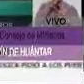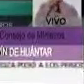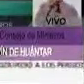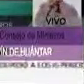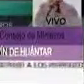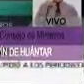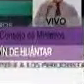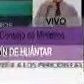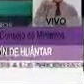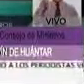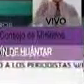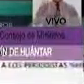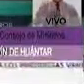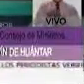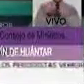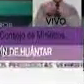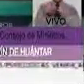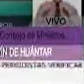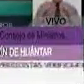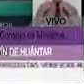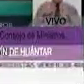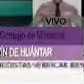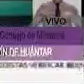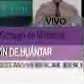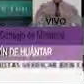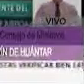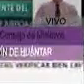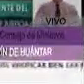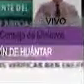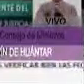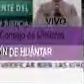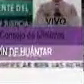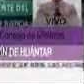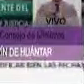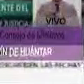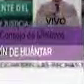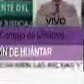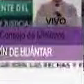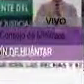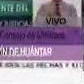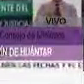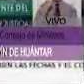que este audio lo van a llevar a la Corte Interamericana de Derechos Humanos.